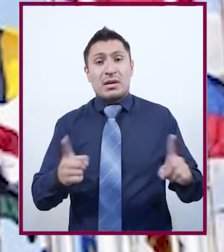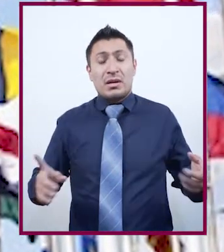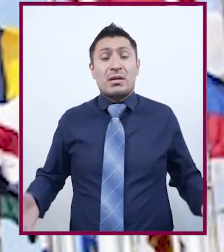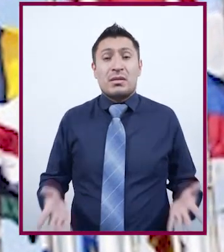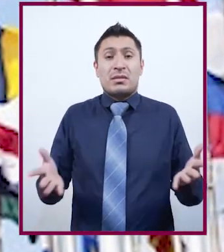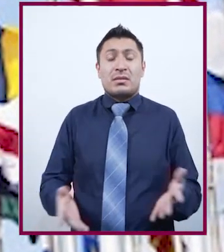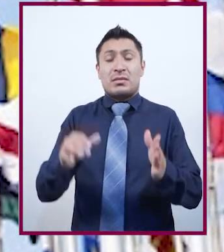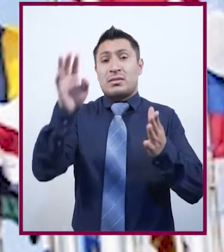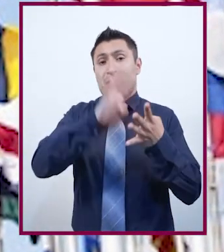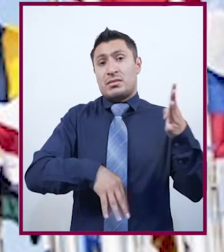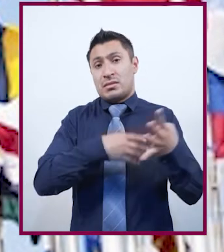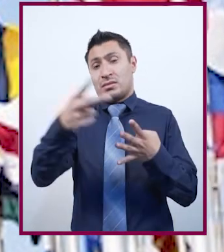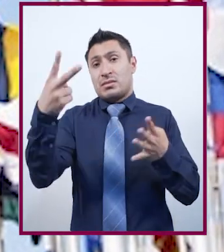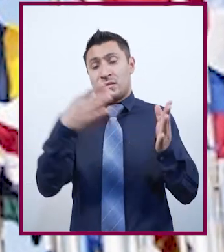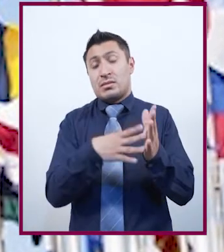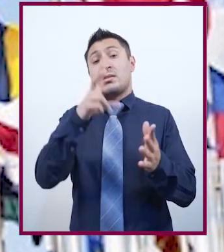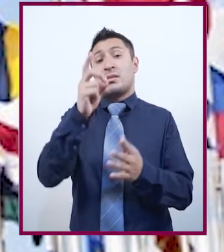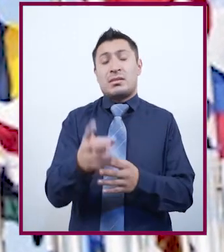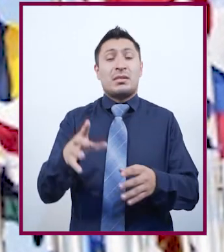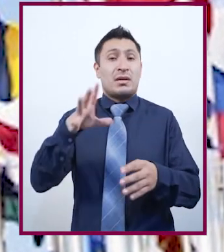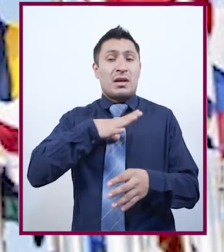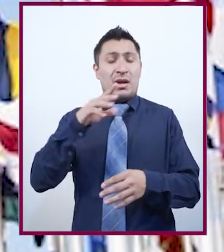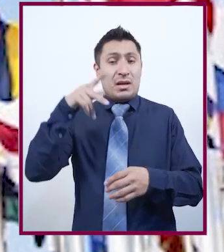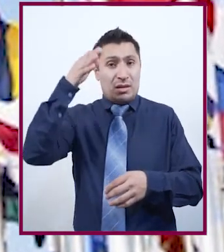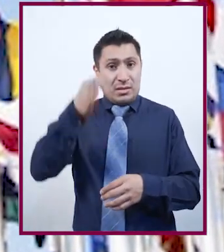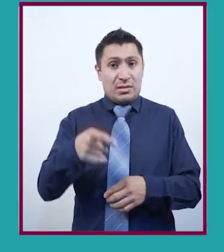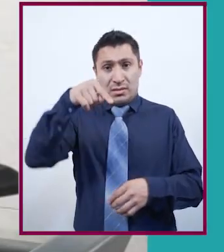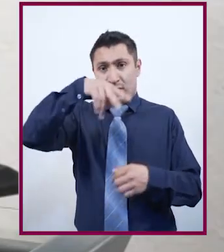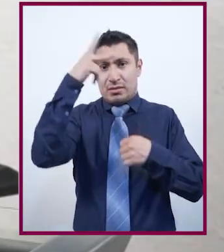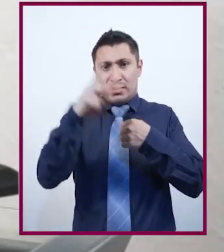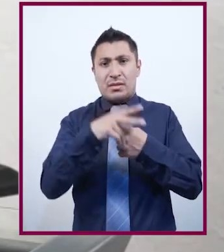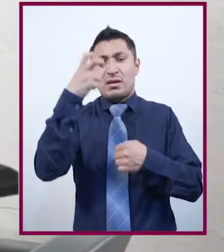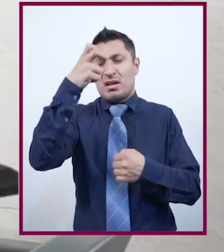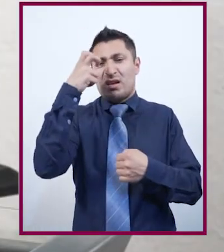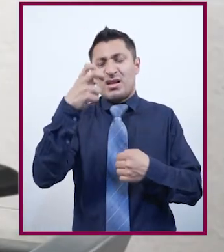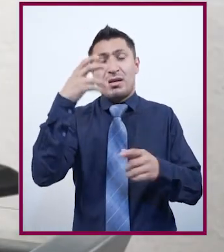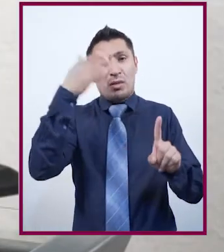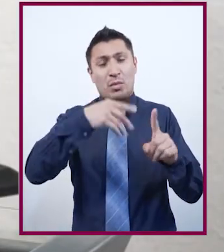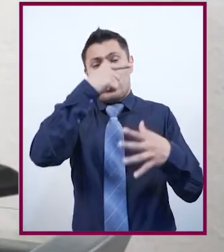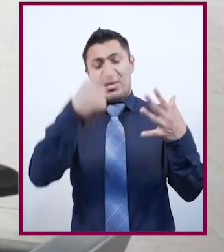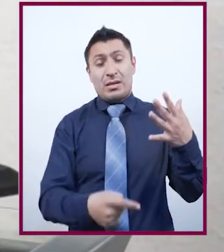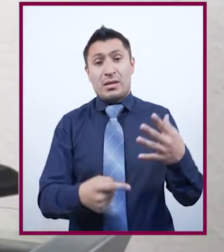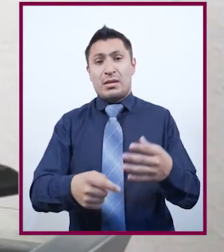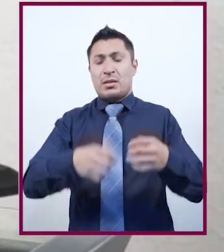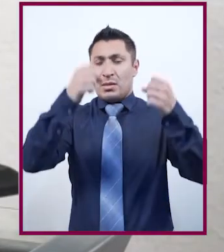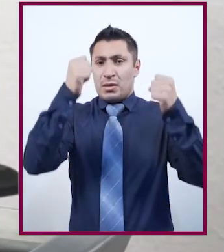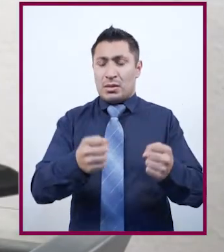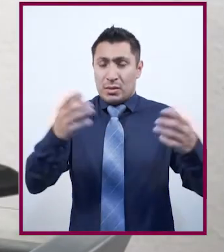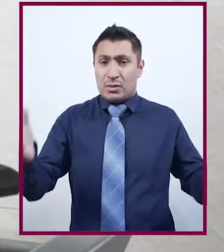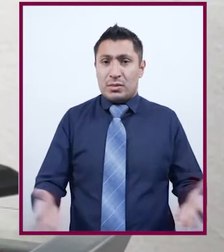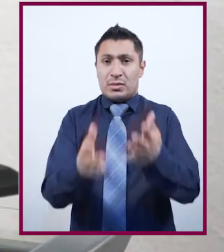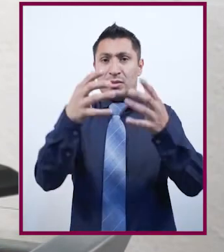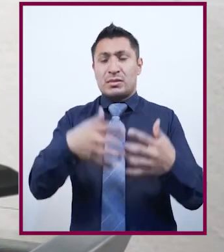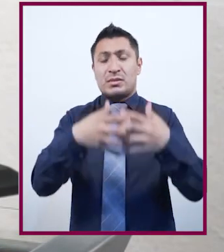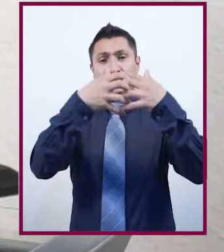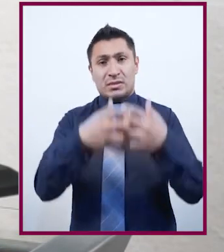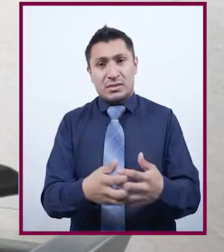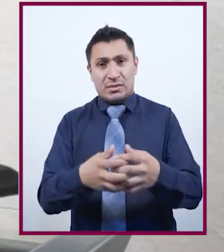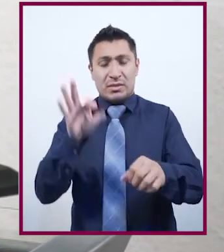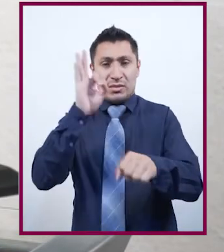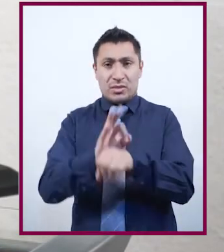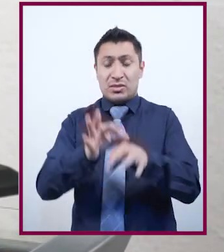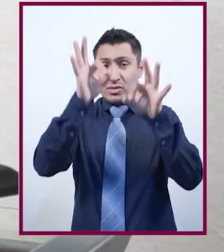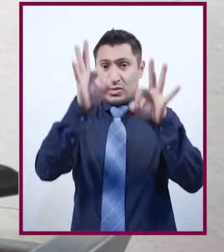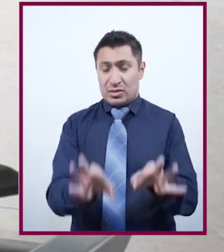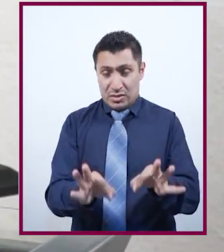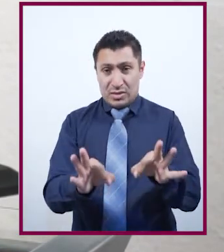2030, adoptados por el país. Estas metas son: consolidar y fortalecer el Sistema Nacional de Protección Integral de Niñas,